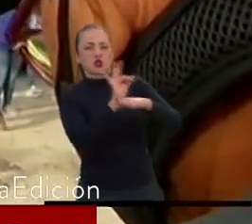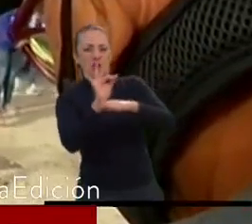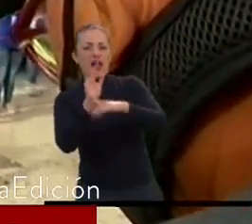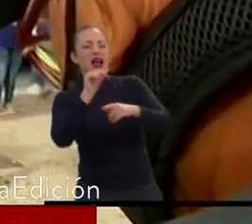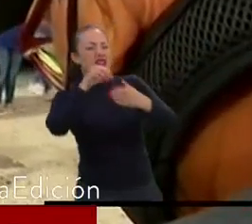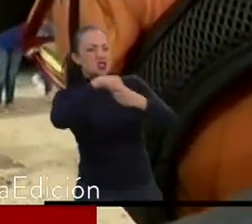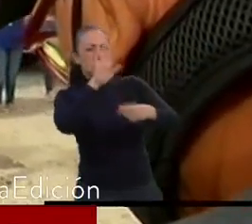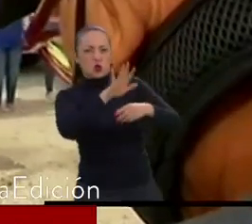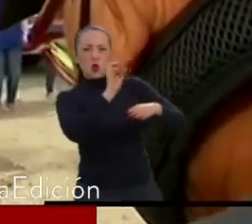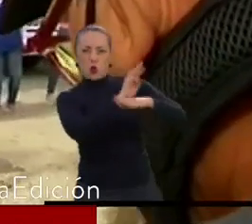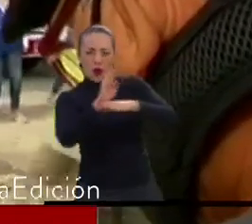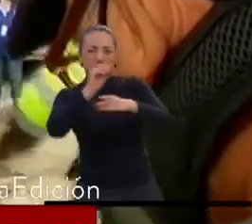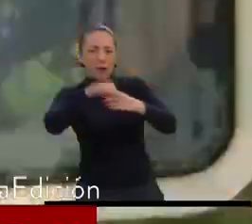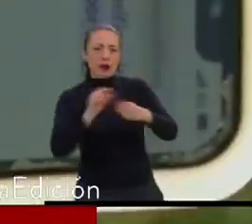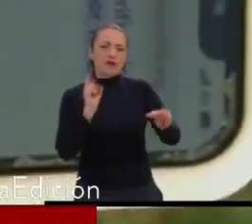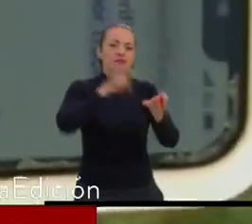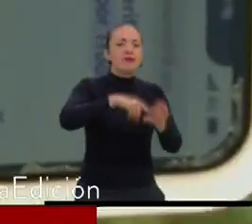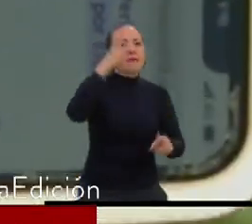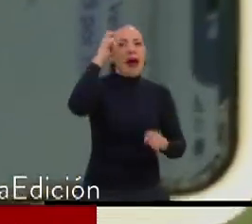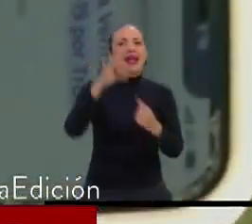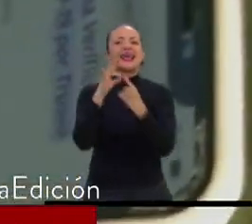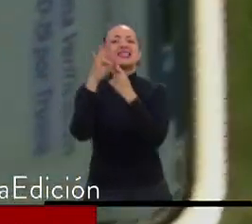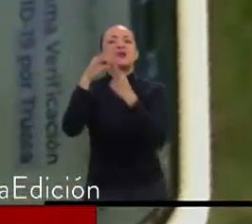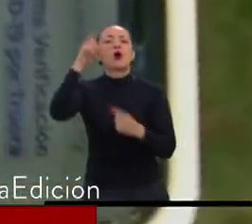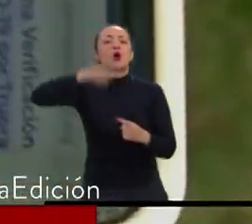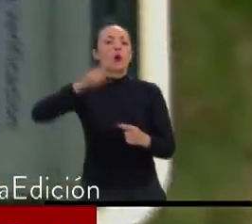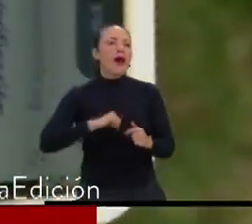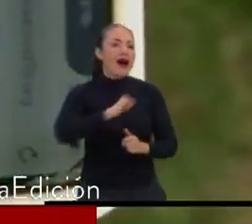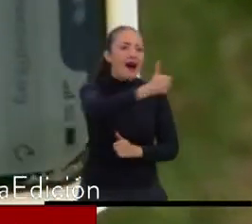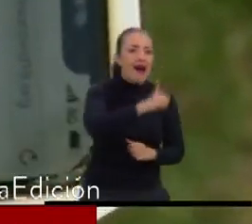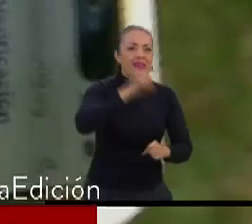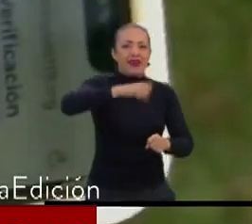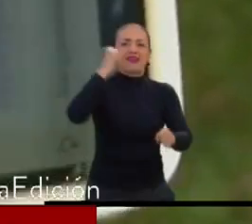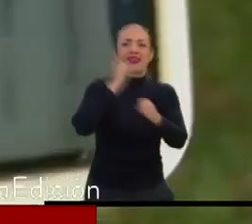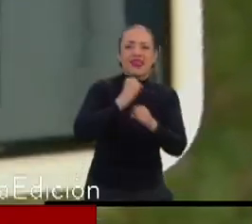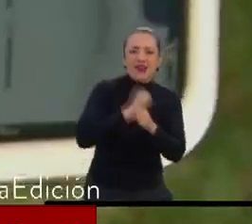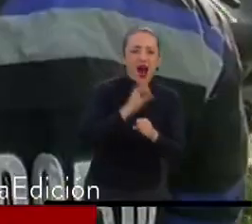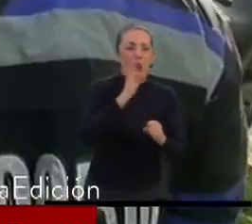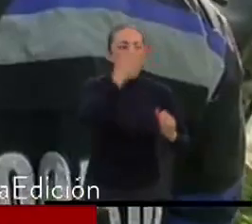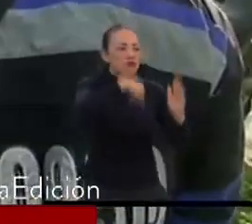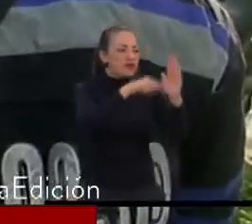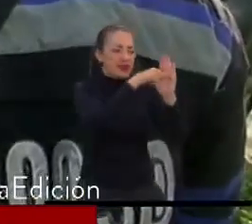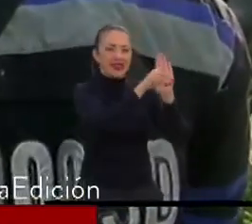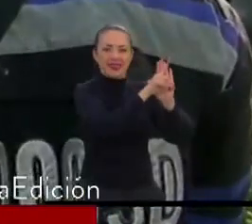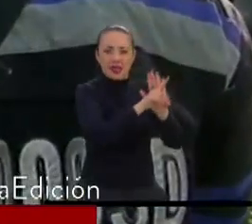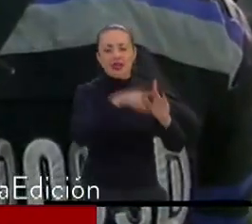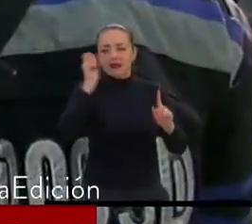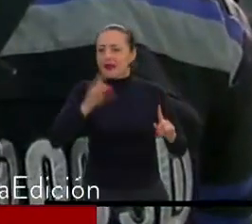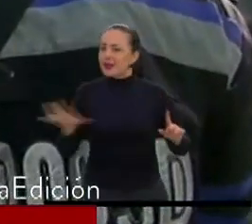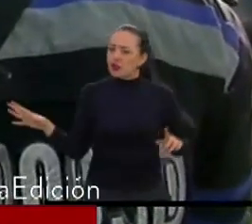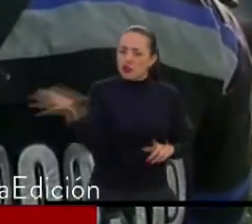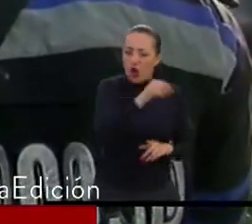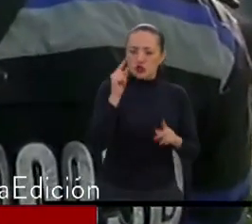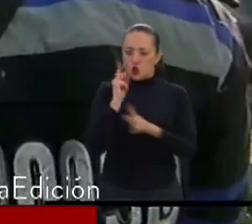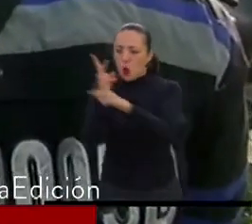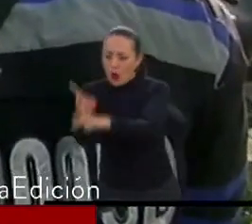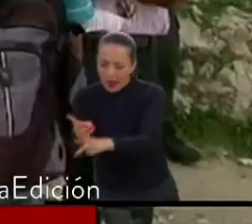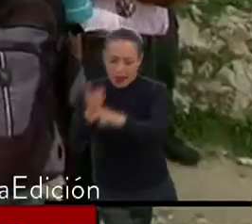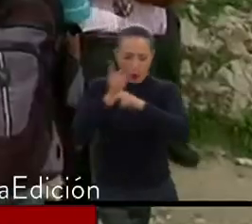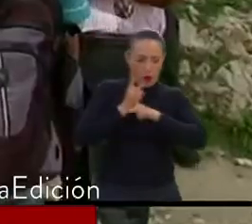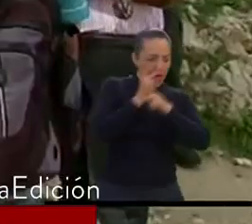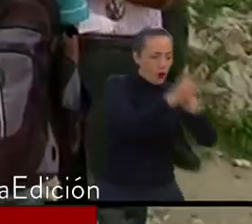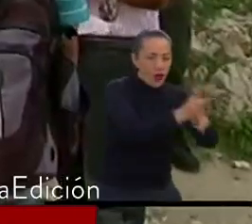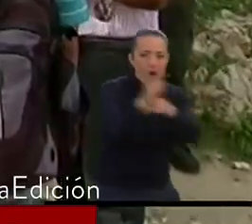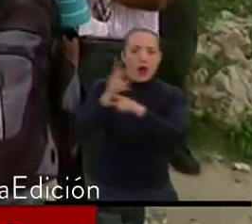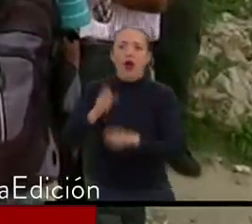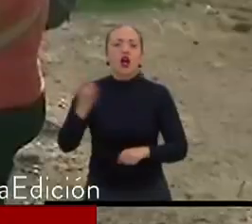estar dentro de las excepciones del decreto o para trabajar. Es deber cuidarnos entre todos. No insistamos